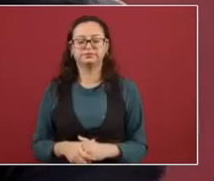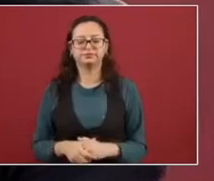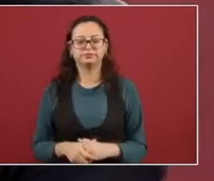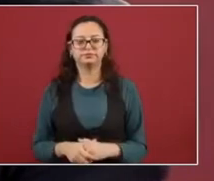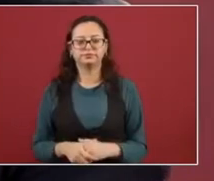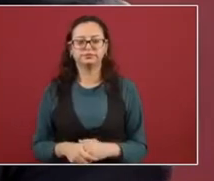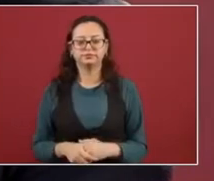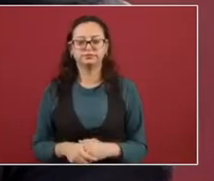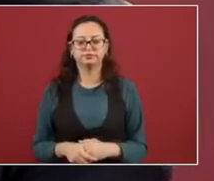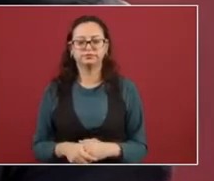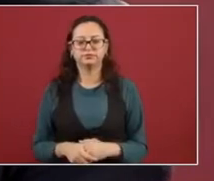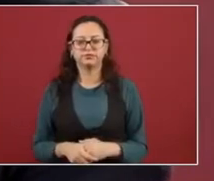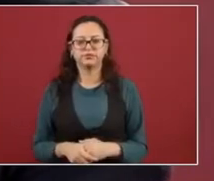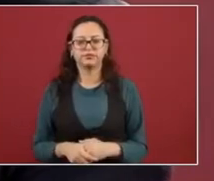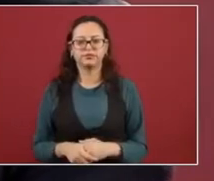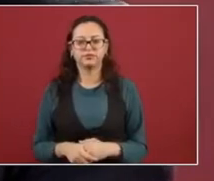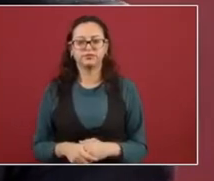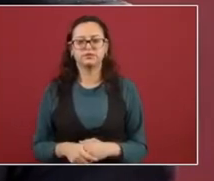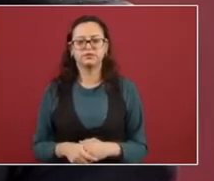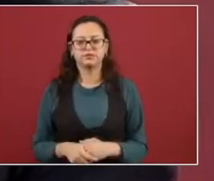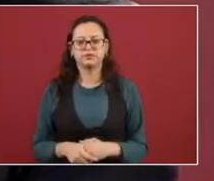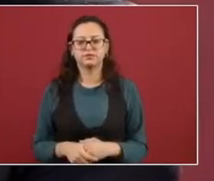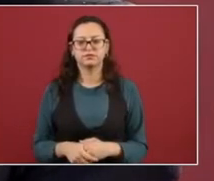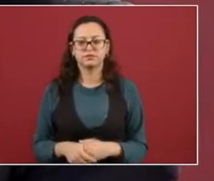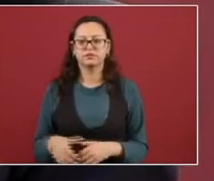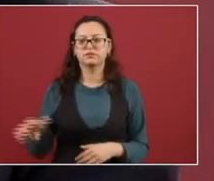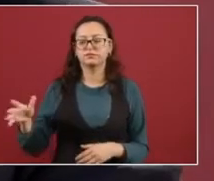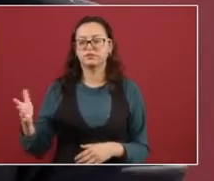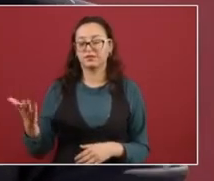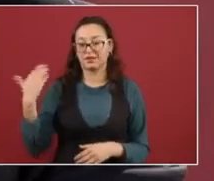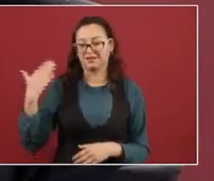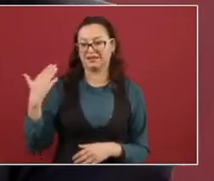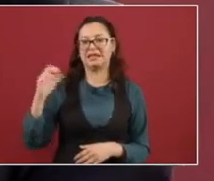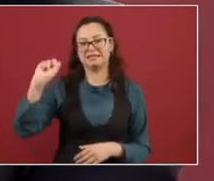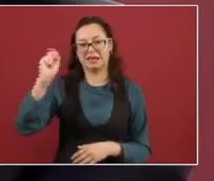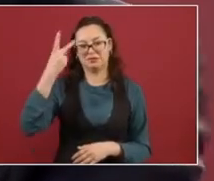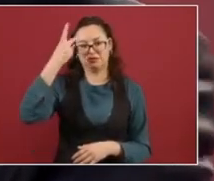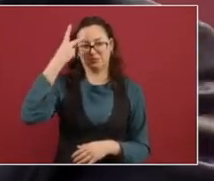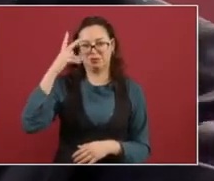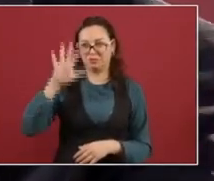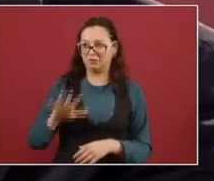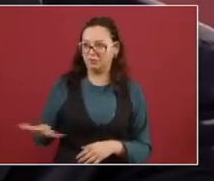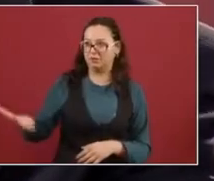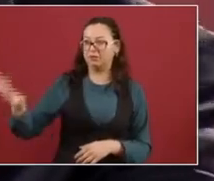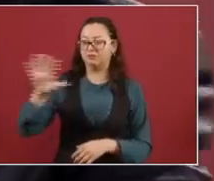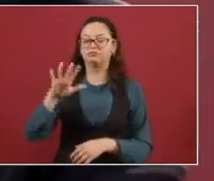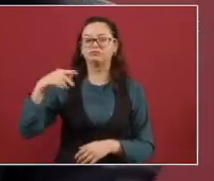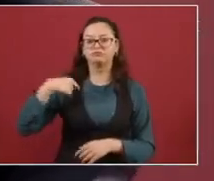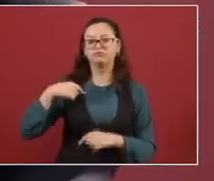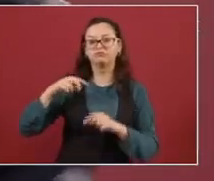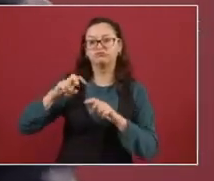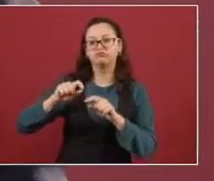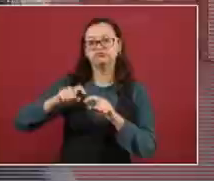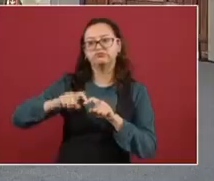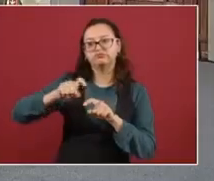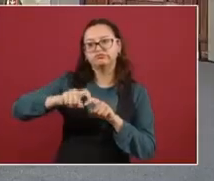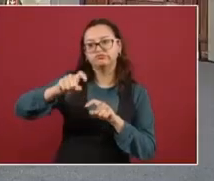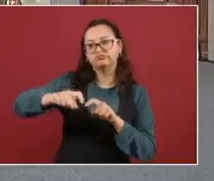En este recorrido a la Huasteca Potosina se inició